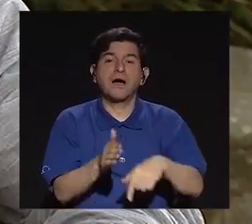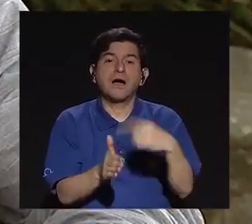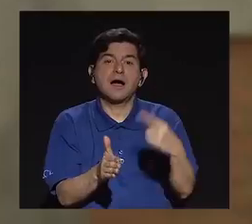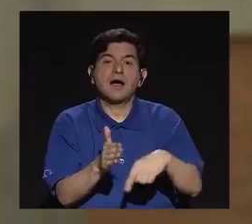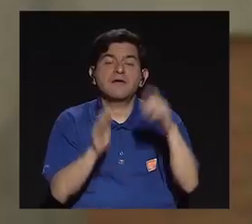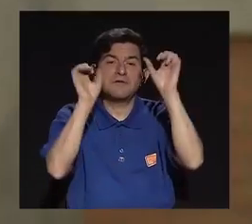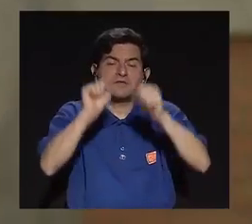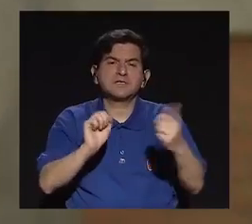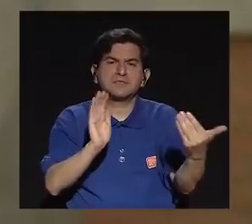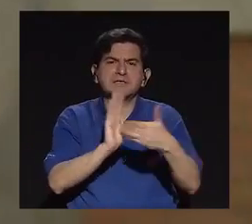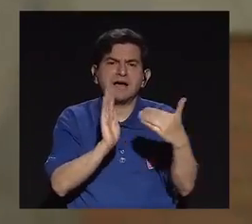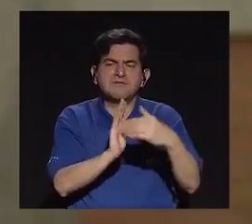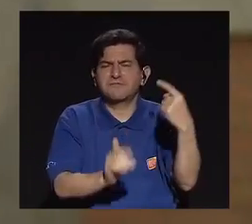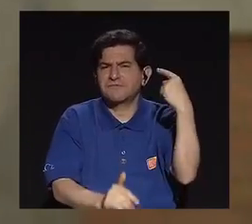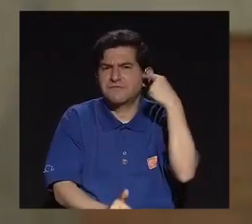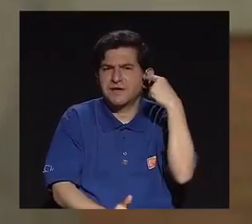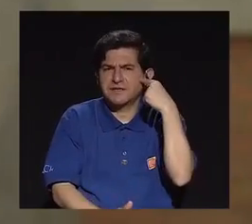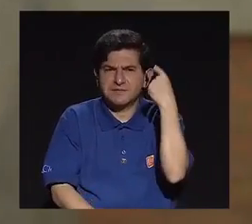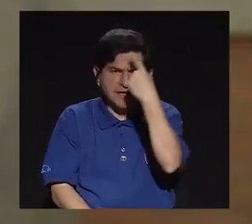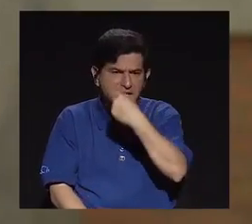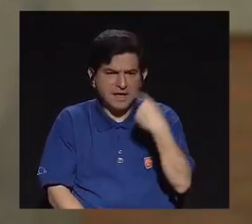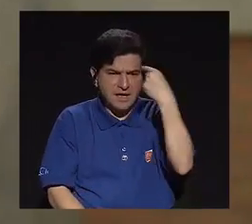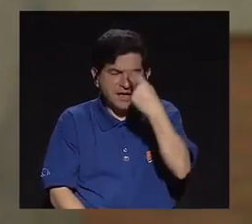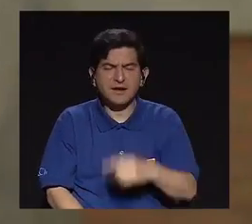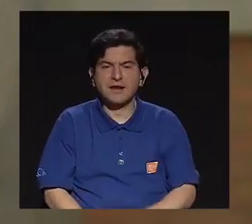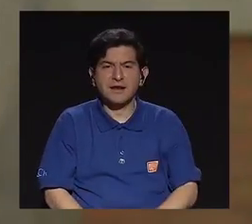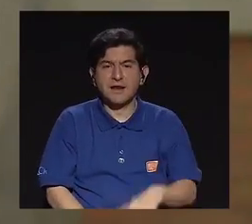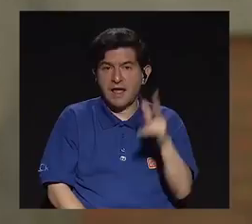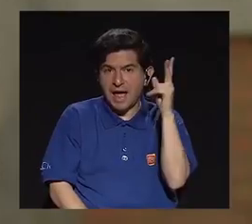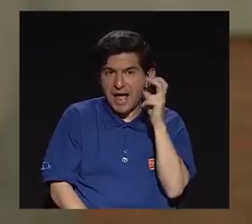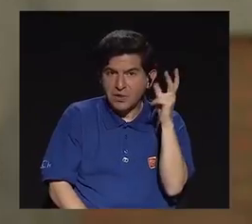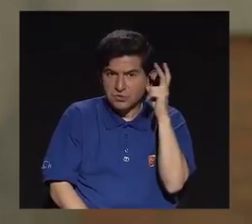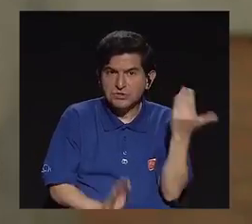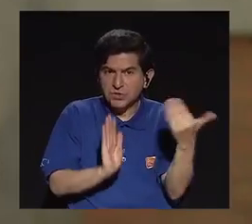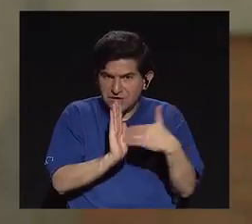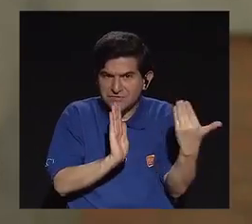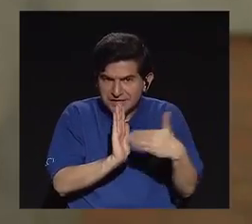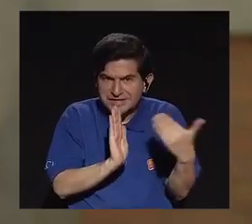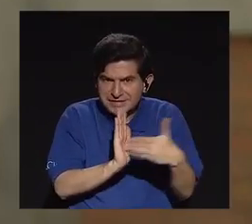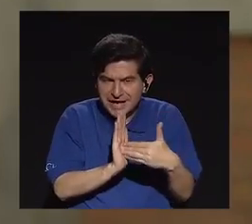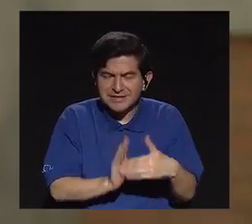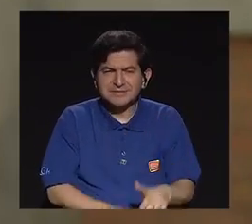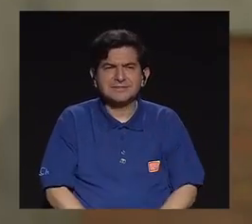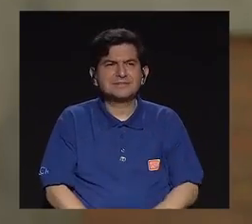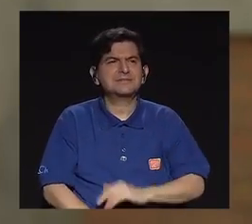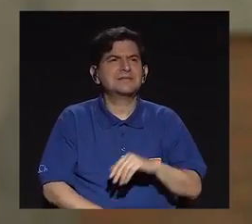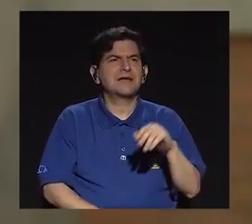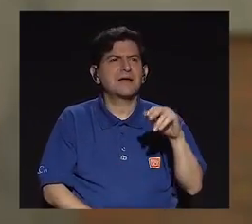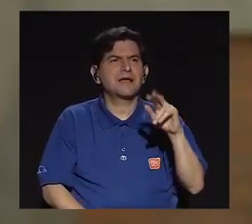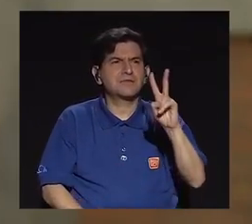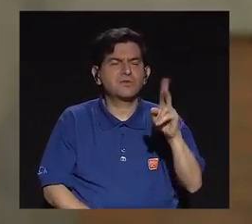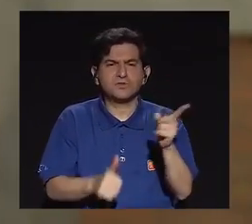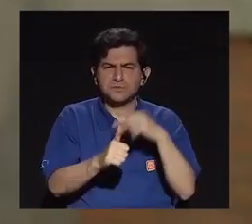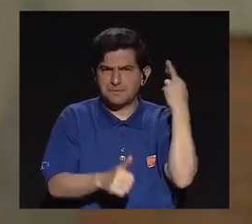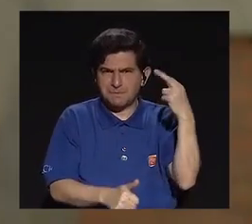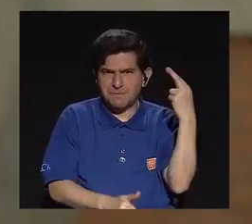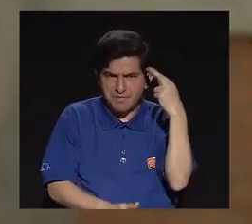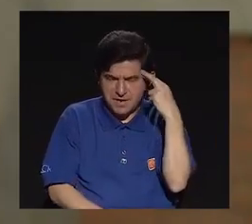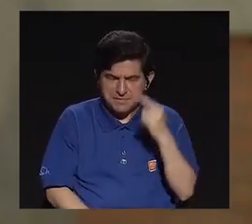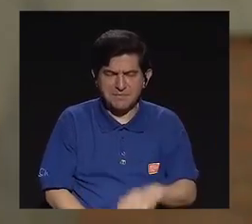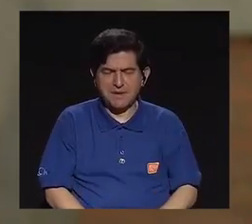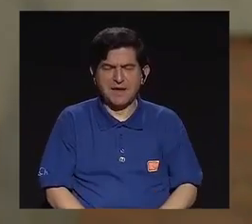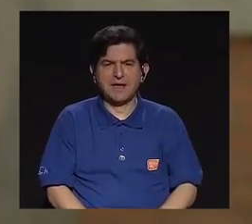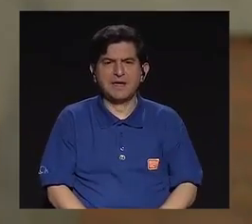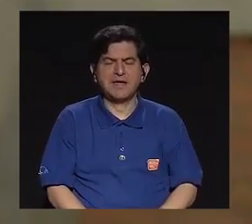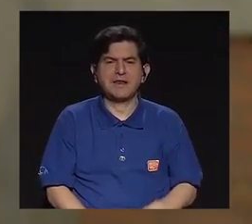el vértigo? La audición se puede alterar en la enfermedad, generalmente en las dos primeras causas, que son vértigo bocina paroxístico benigno y